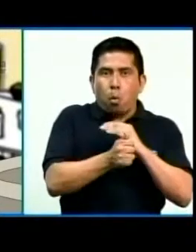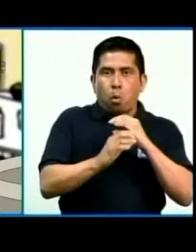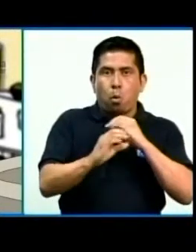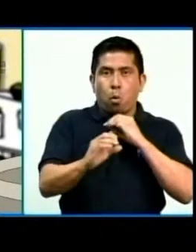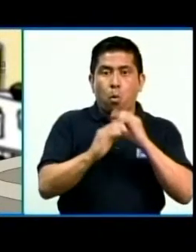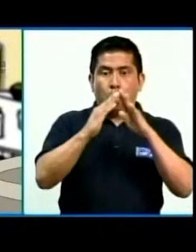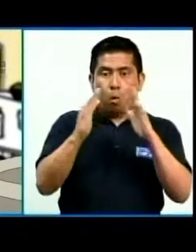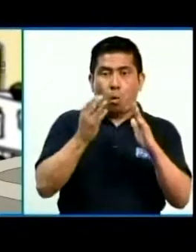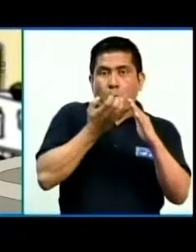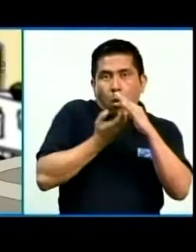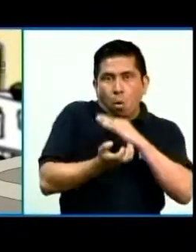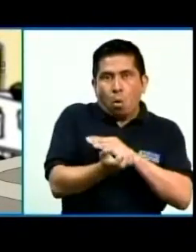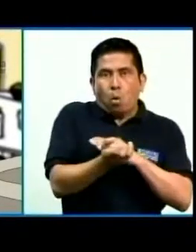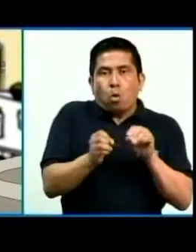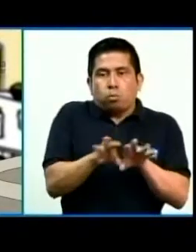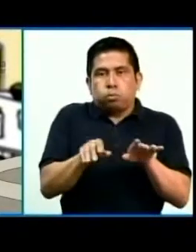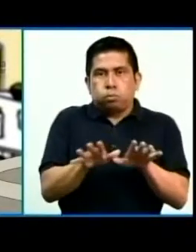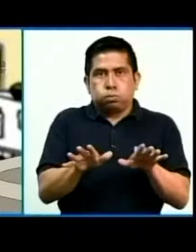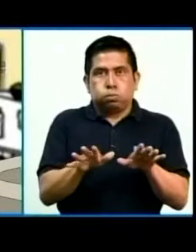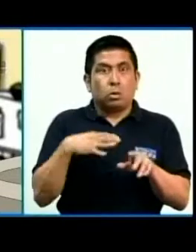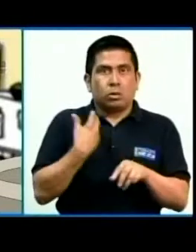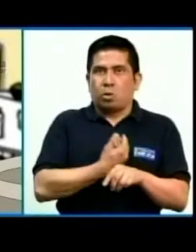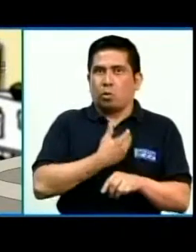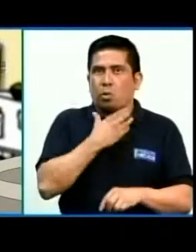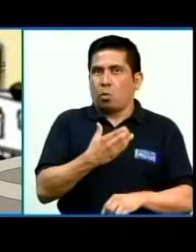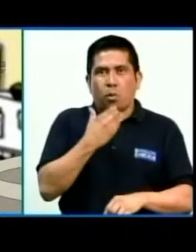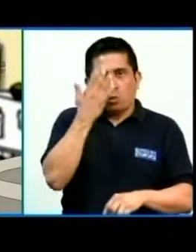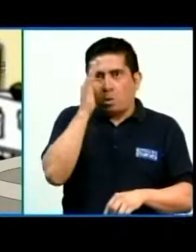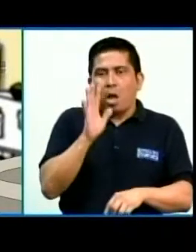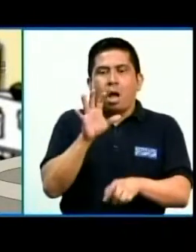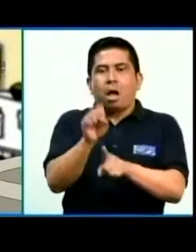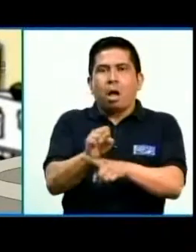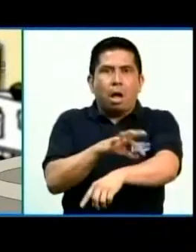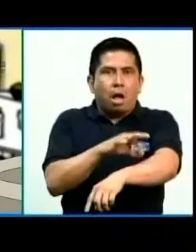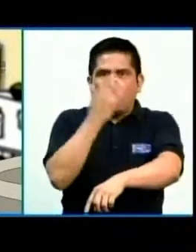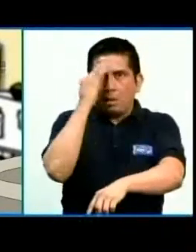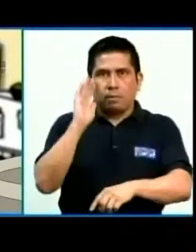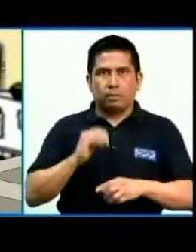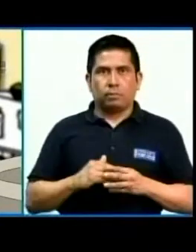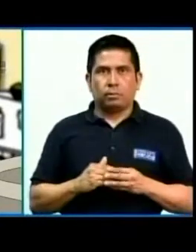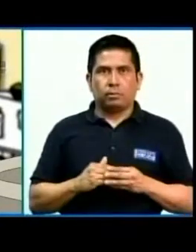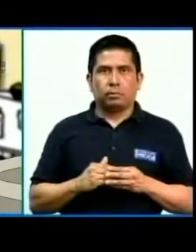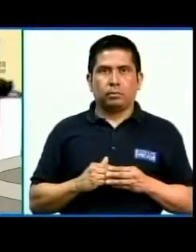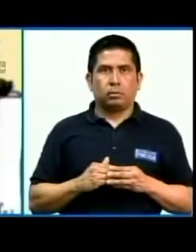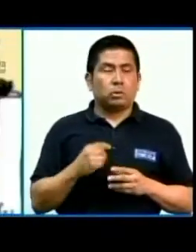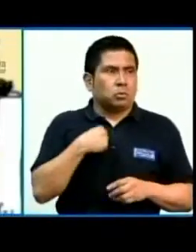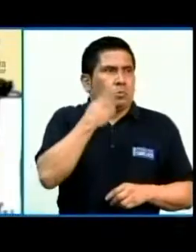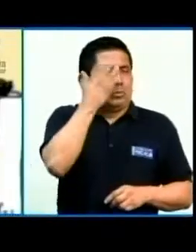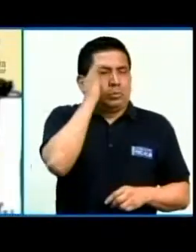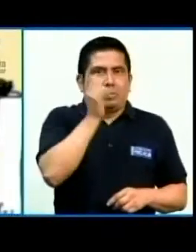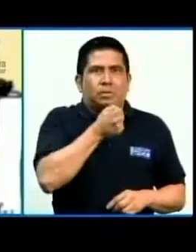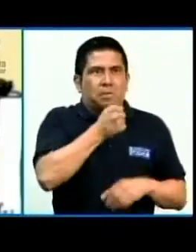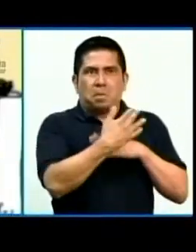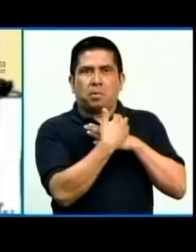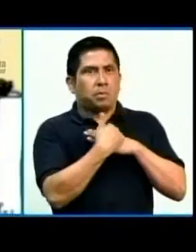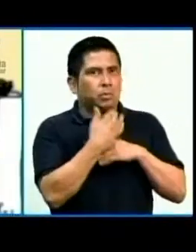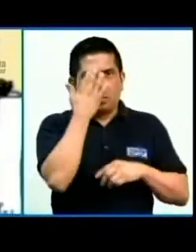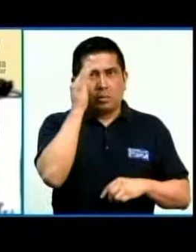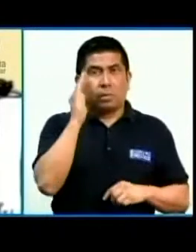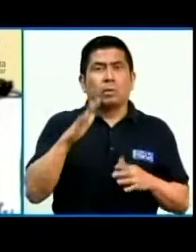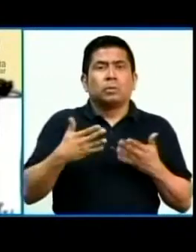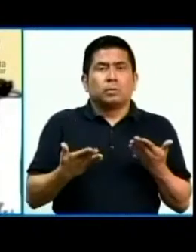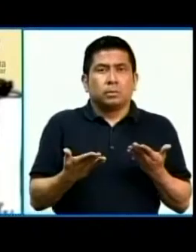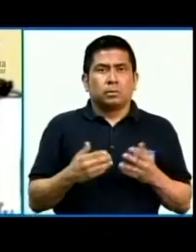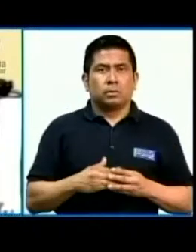ocasionadas por daños en las tuberías internas de la casa y por eso es más difícil detectarlas. No sabía eso,